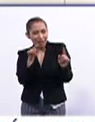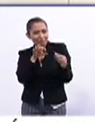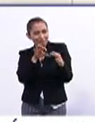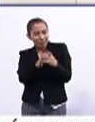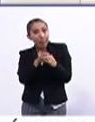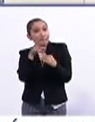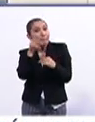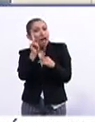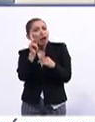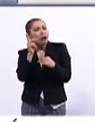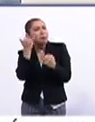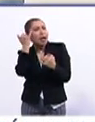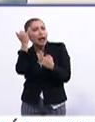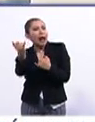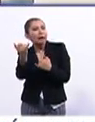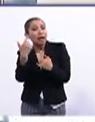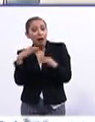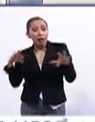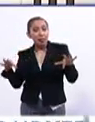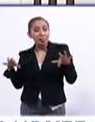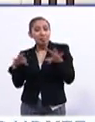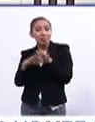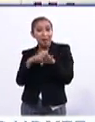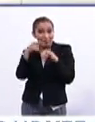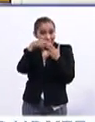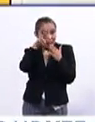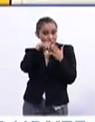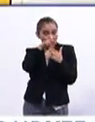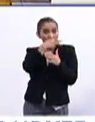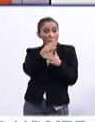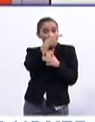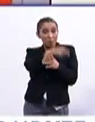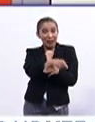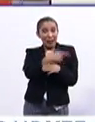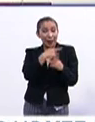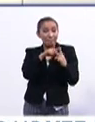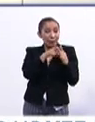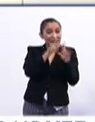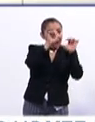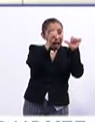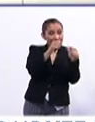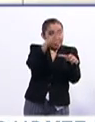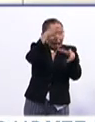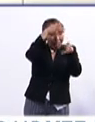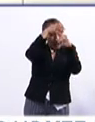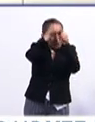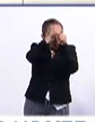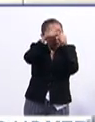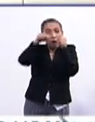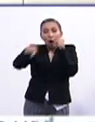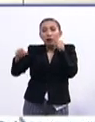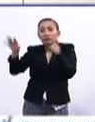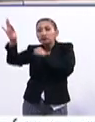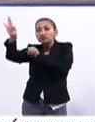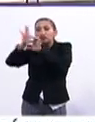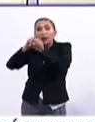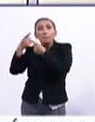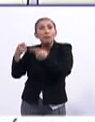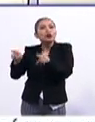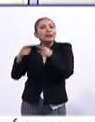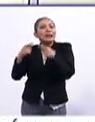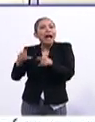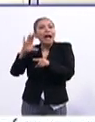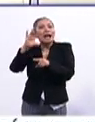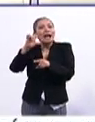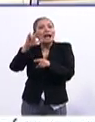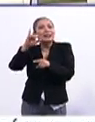pero qué pasaría si se juntan las obras del considerado padre del arte abstracto con una selección musical de